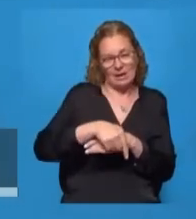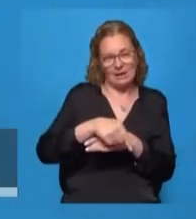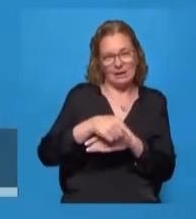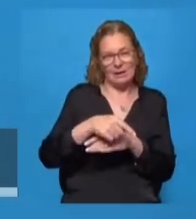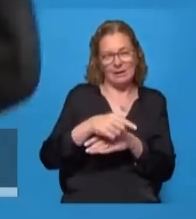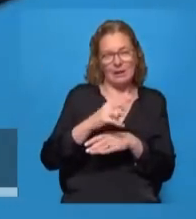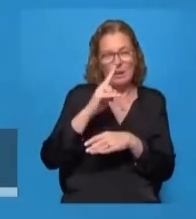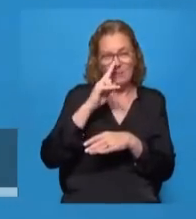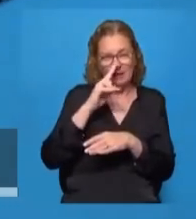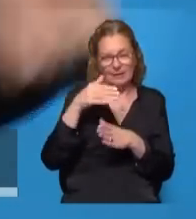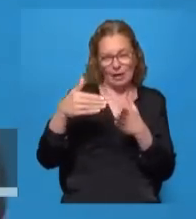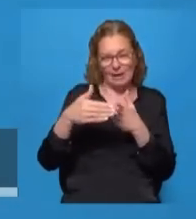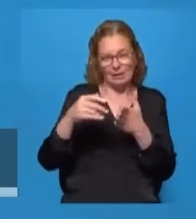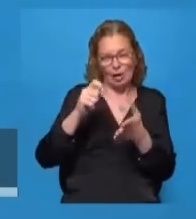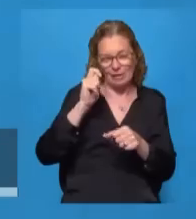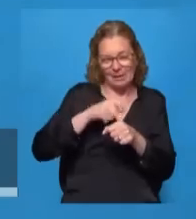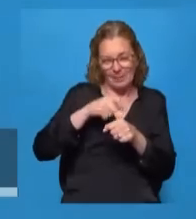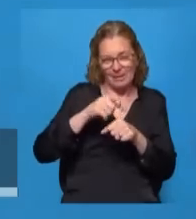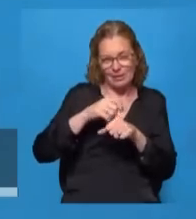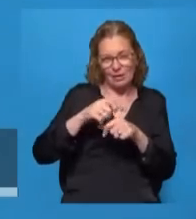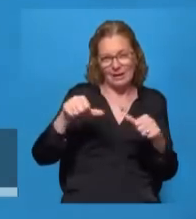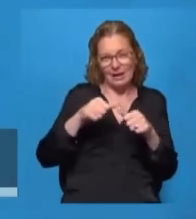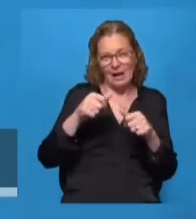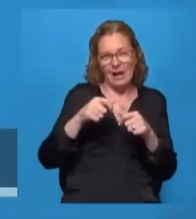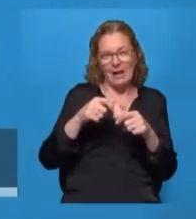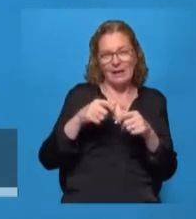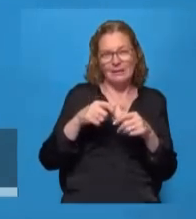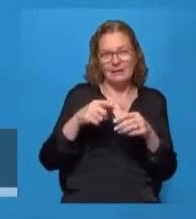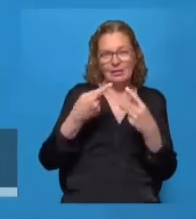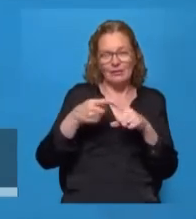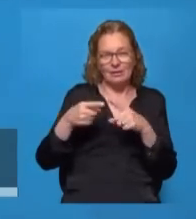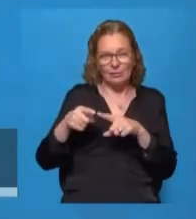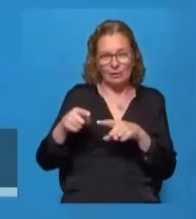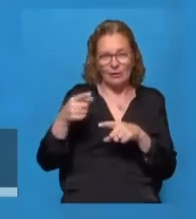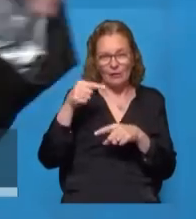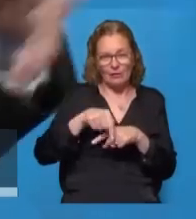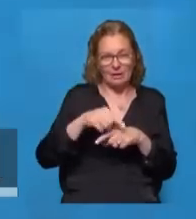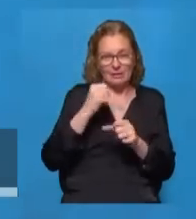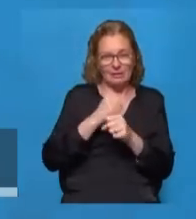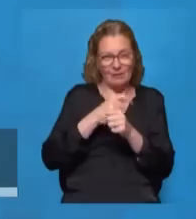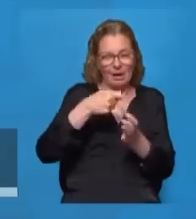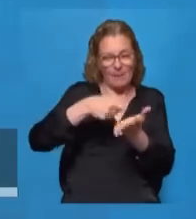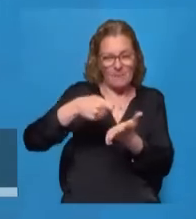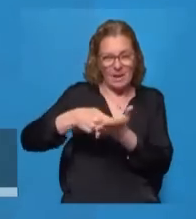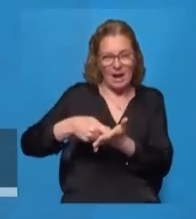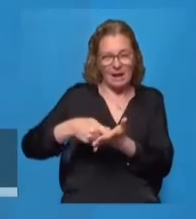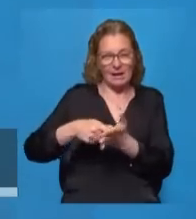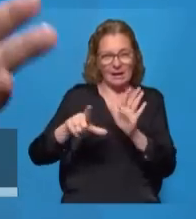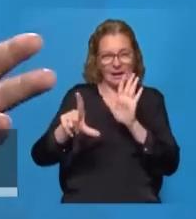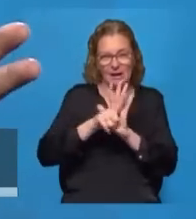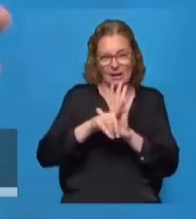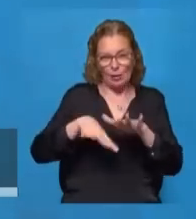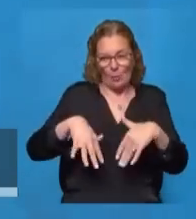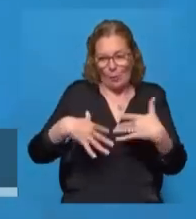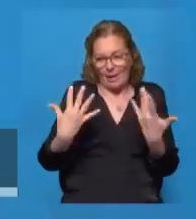panadero de la esquina El zapatero el que tapas de no sé qué se instalan y trabajan y pagan impuestos y acatan las leyes como